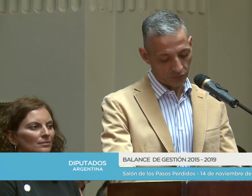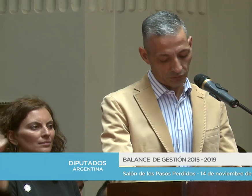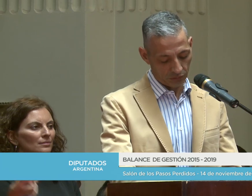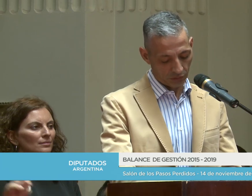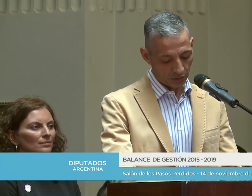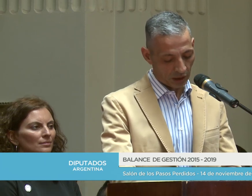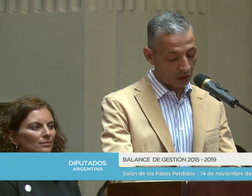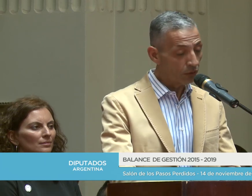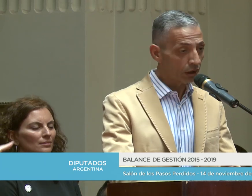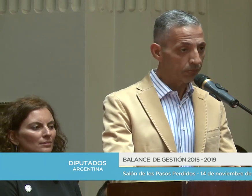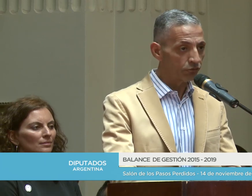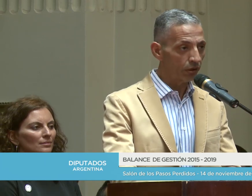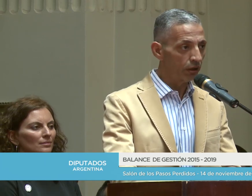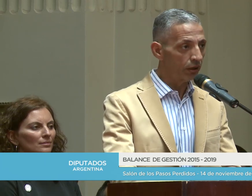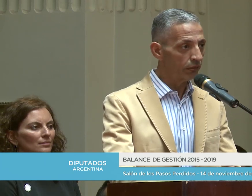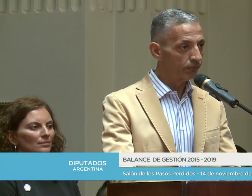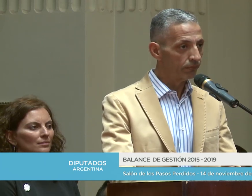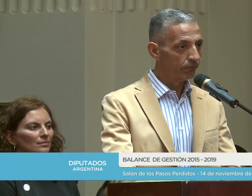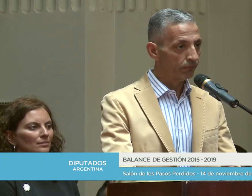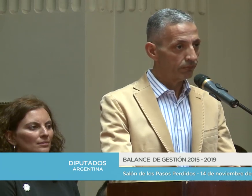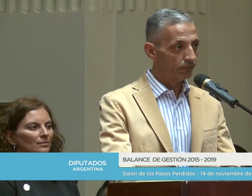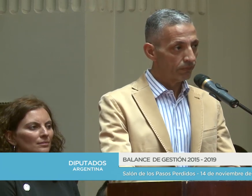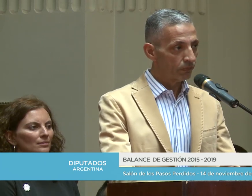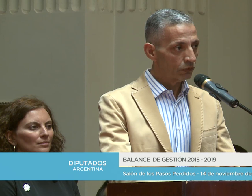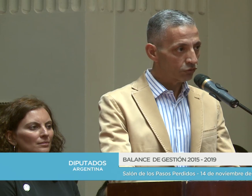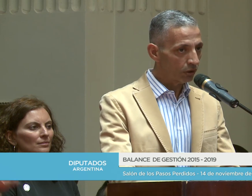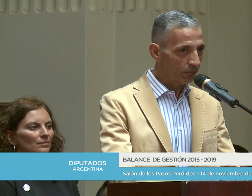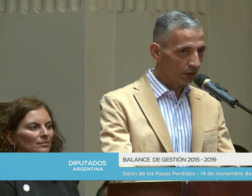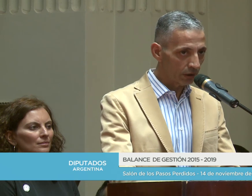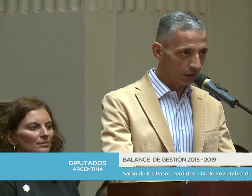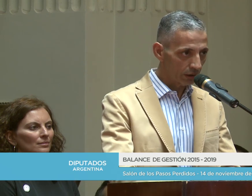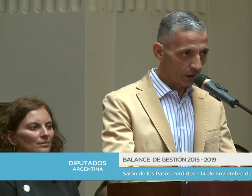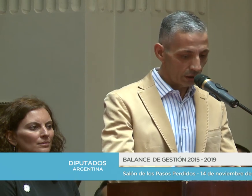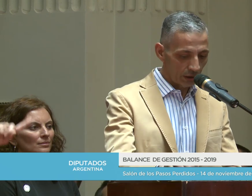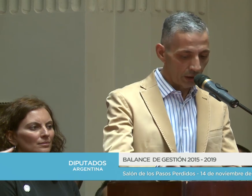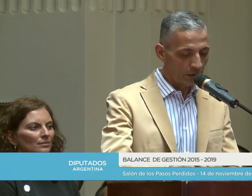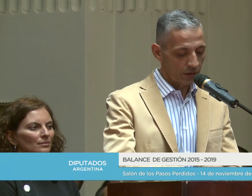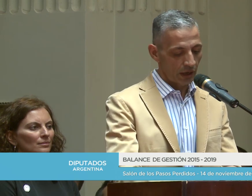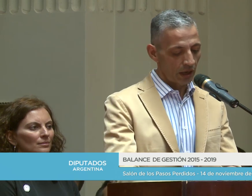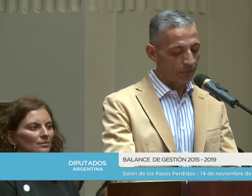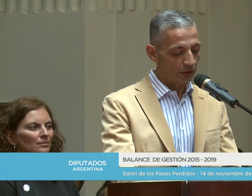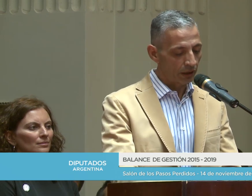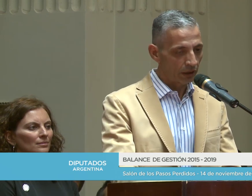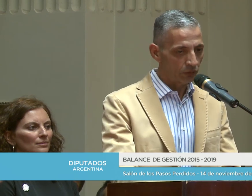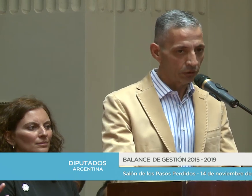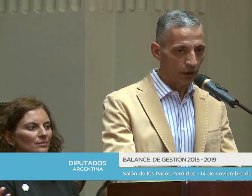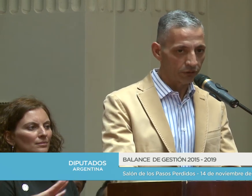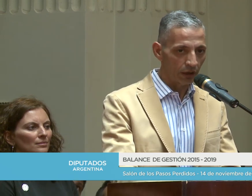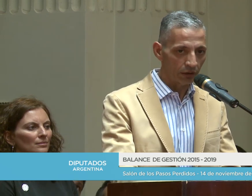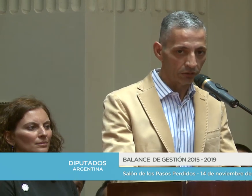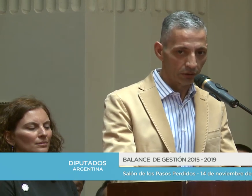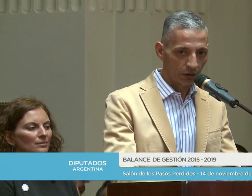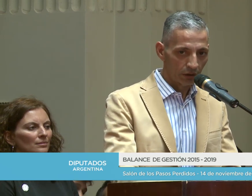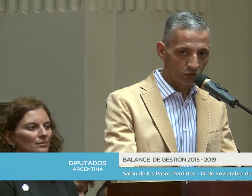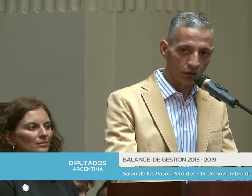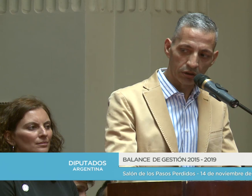tenemos la redoble responsabilidad. No solamente ir a la paritaria a discutir el